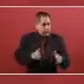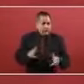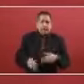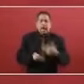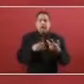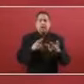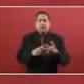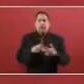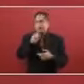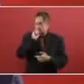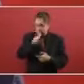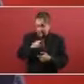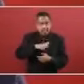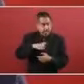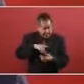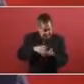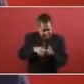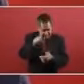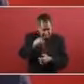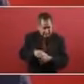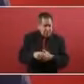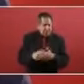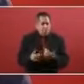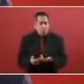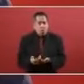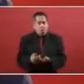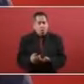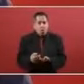y también estuvo